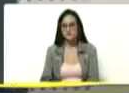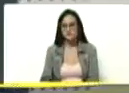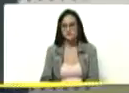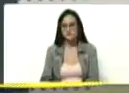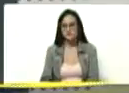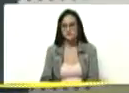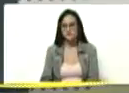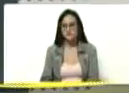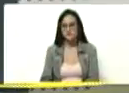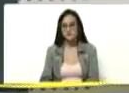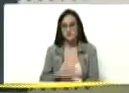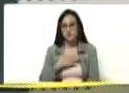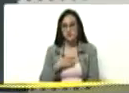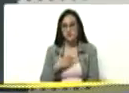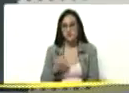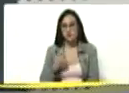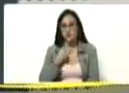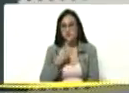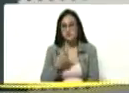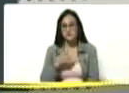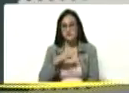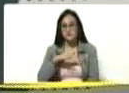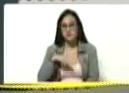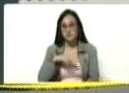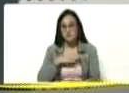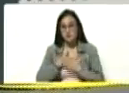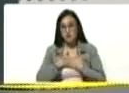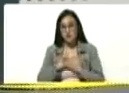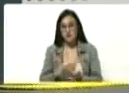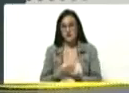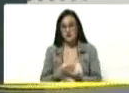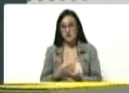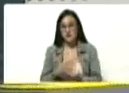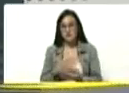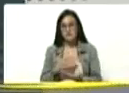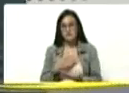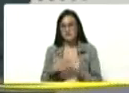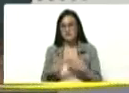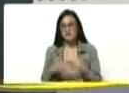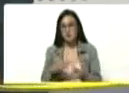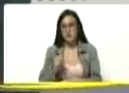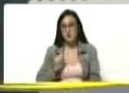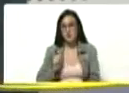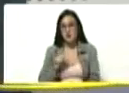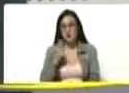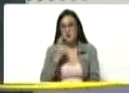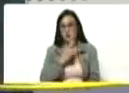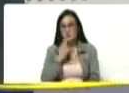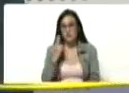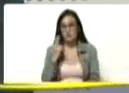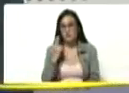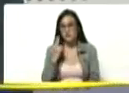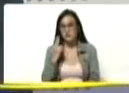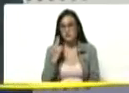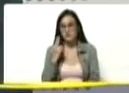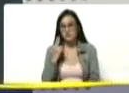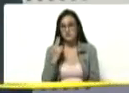añadir además que nuestra solidaridad va más allá de cualquier compromiso. and unwavering. Y es